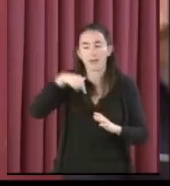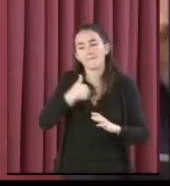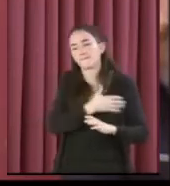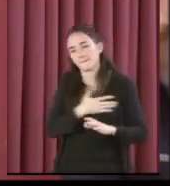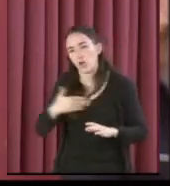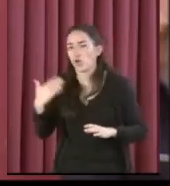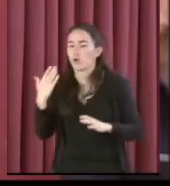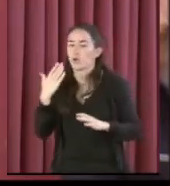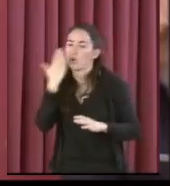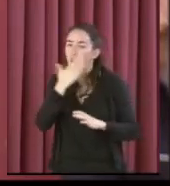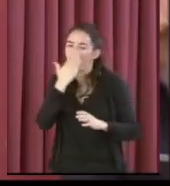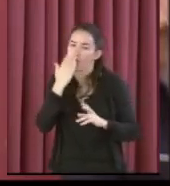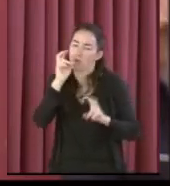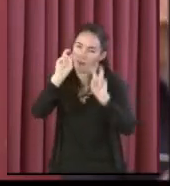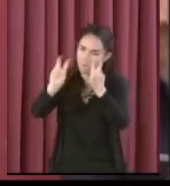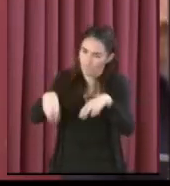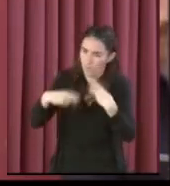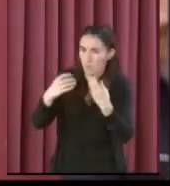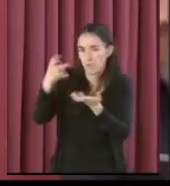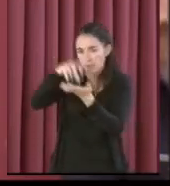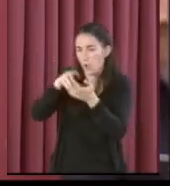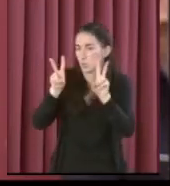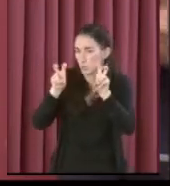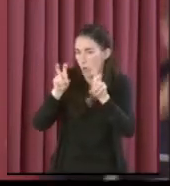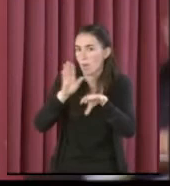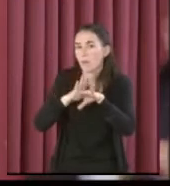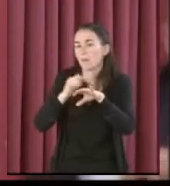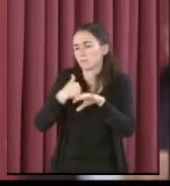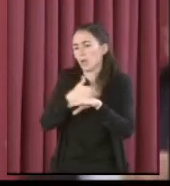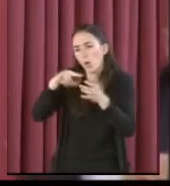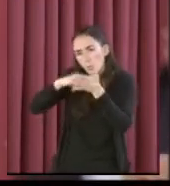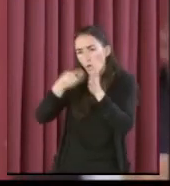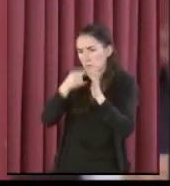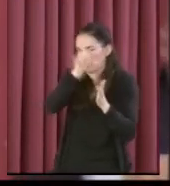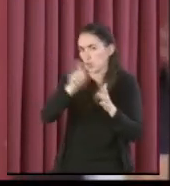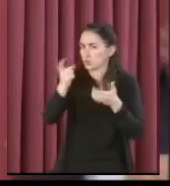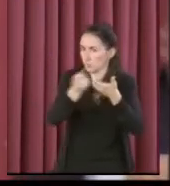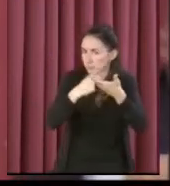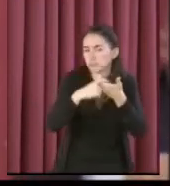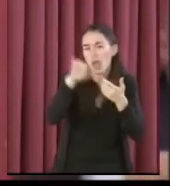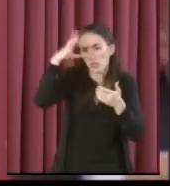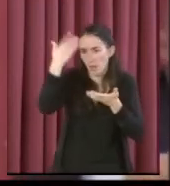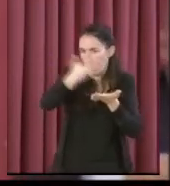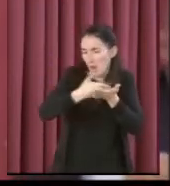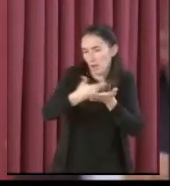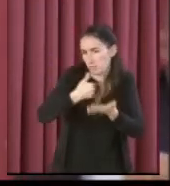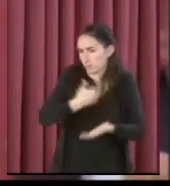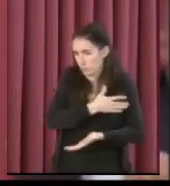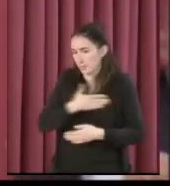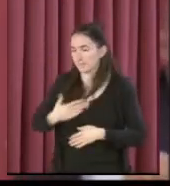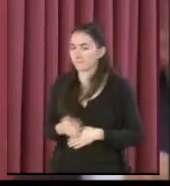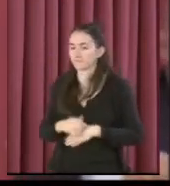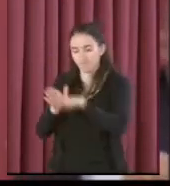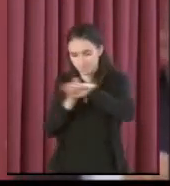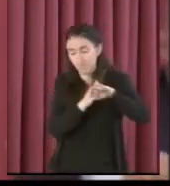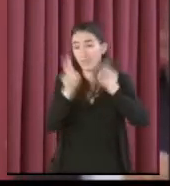que sea un proyecto consensuado y abierto a la participación. El soterramiento, donde el momento actual viene